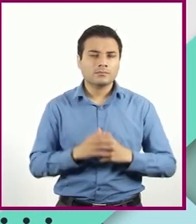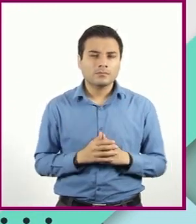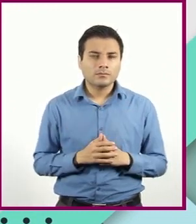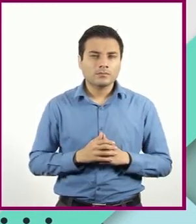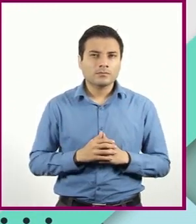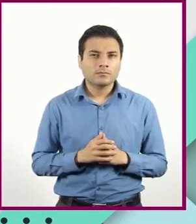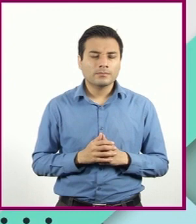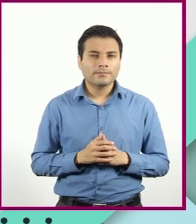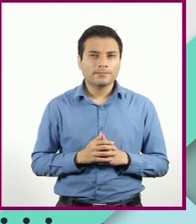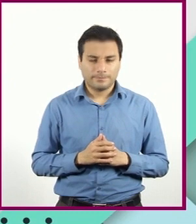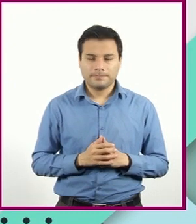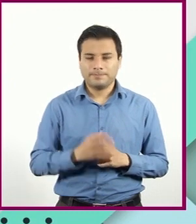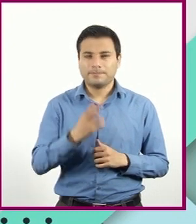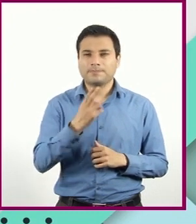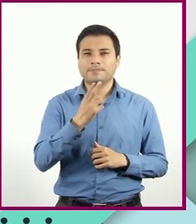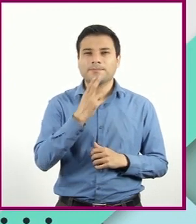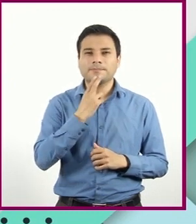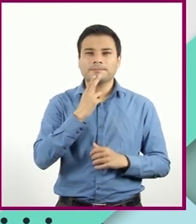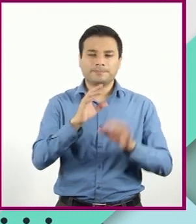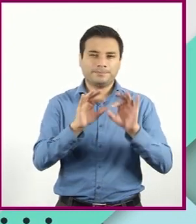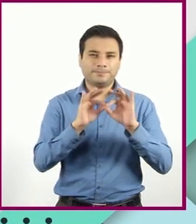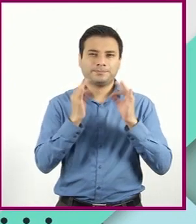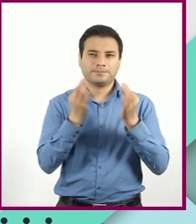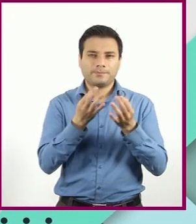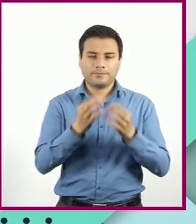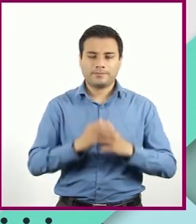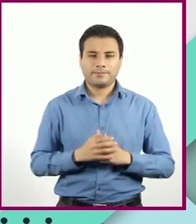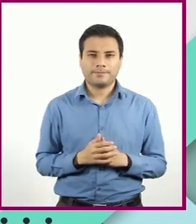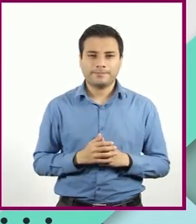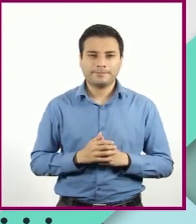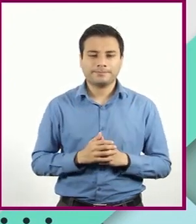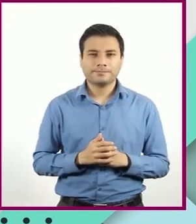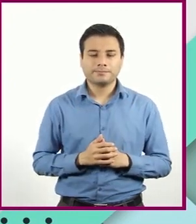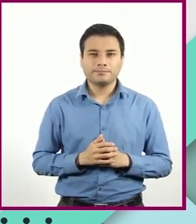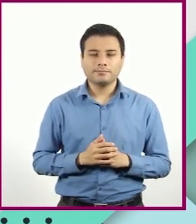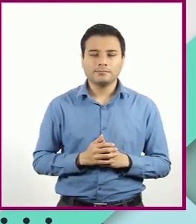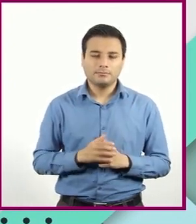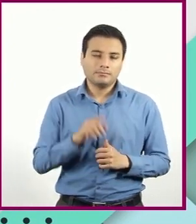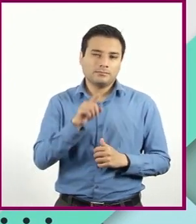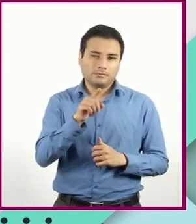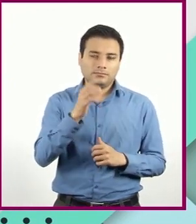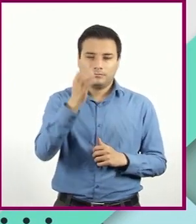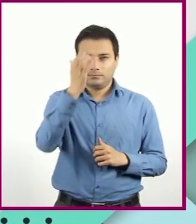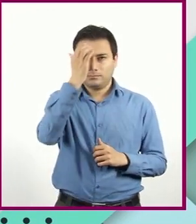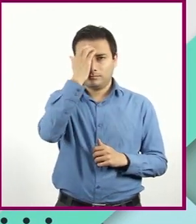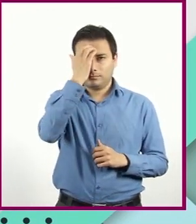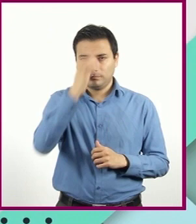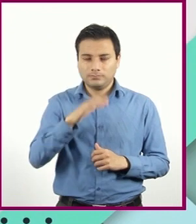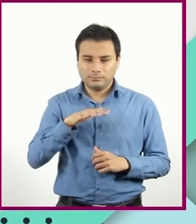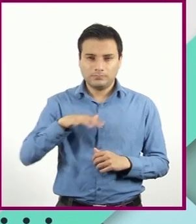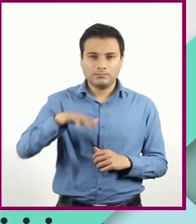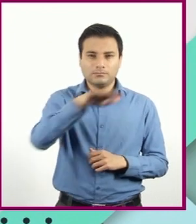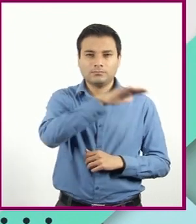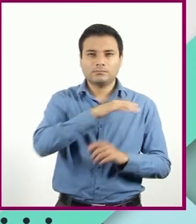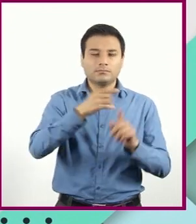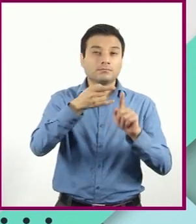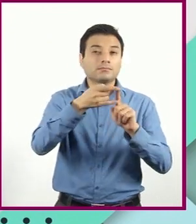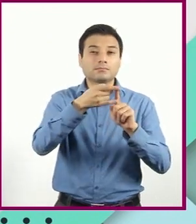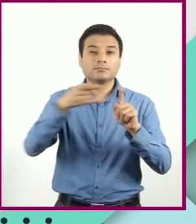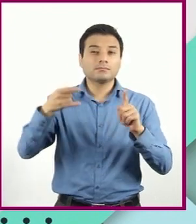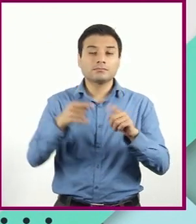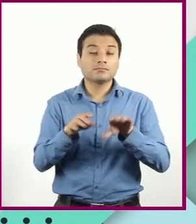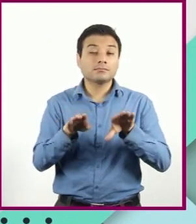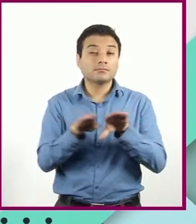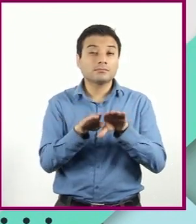encontrarla planteando la fórmula del área del terreno rectangular, ya que, como sabemos, el área del rectángulo está dada por